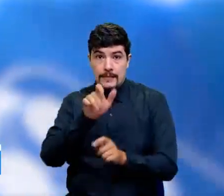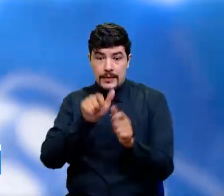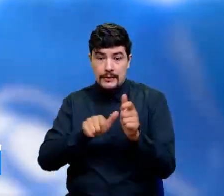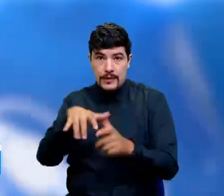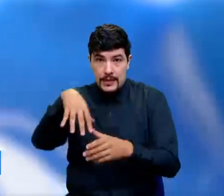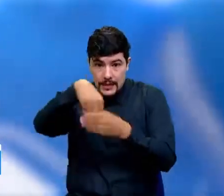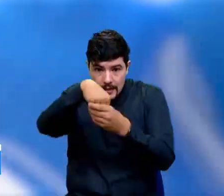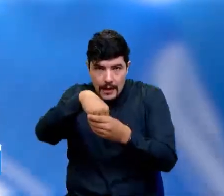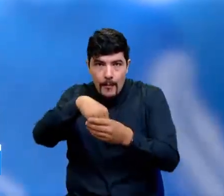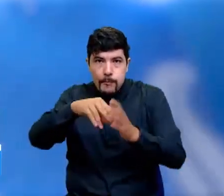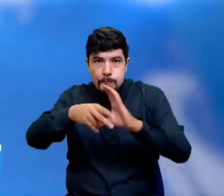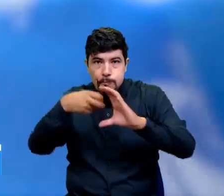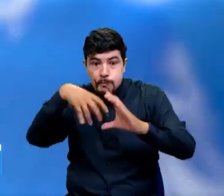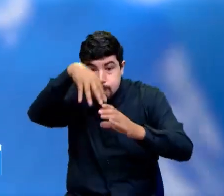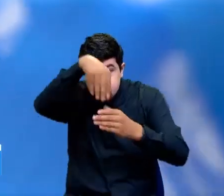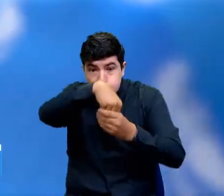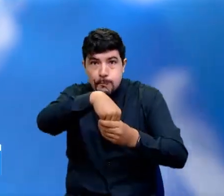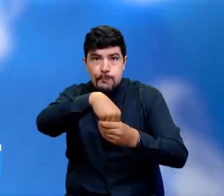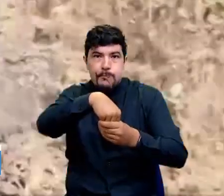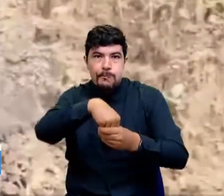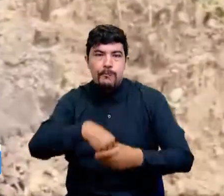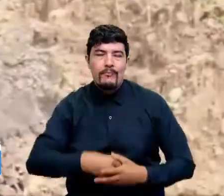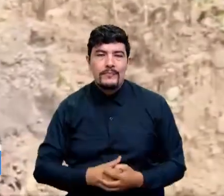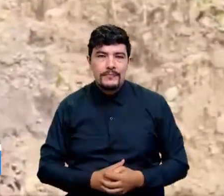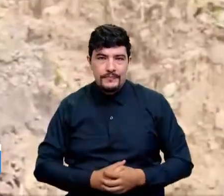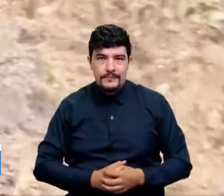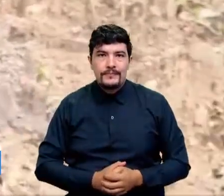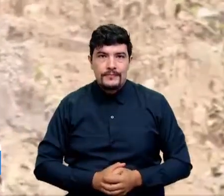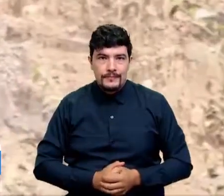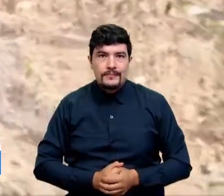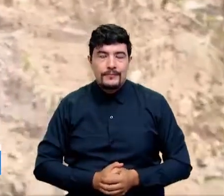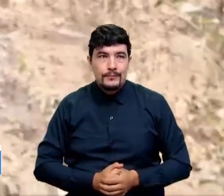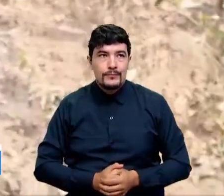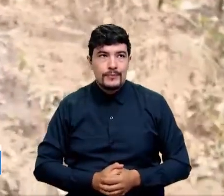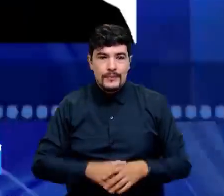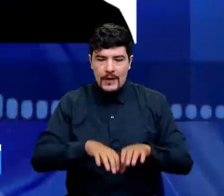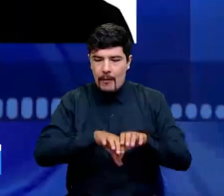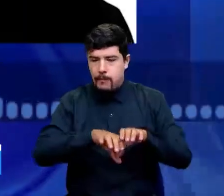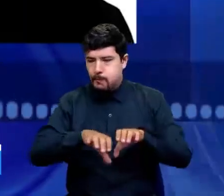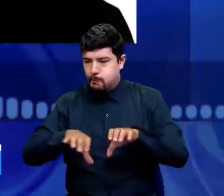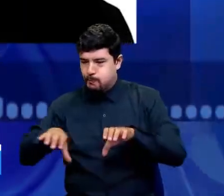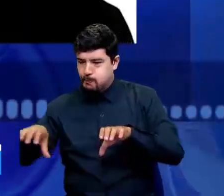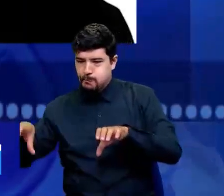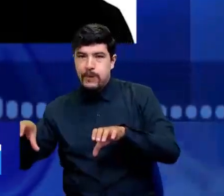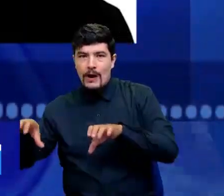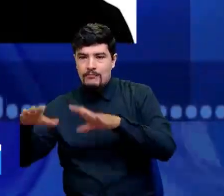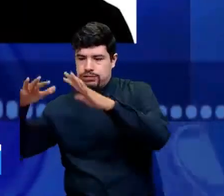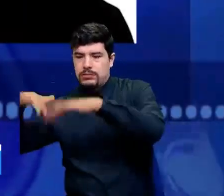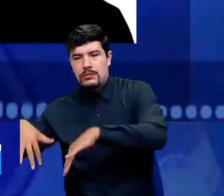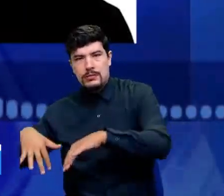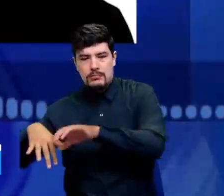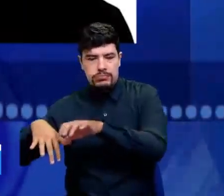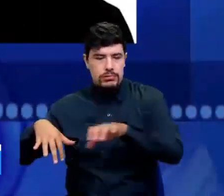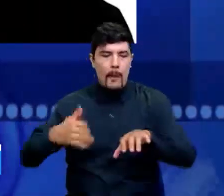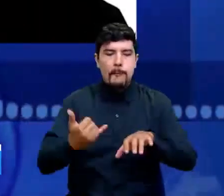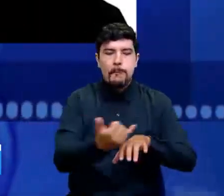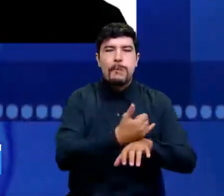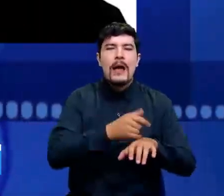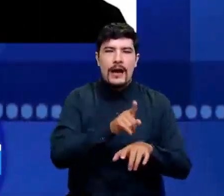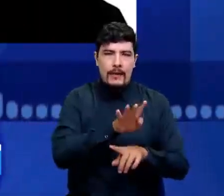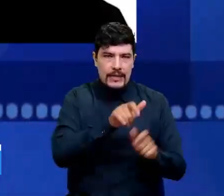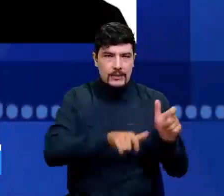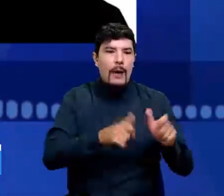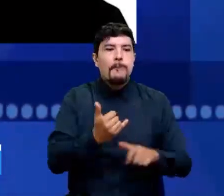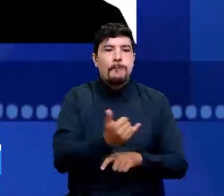se encuentran allí. En el lugar de la bocamina. Estamos tratando de evacuar la mayor cantidad de